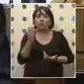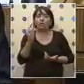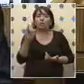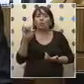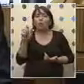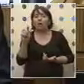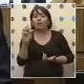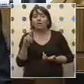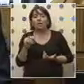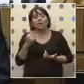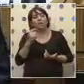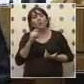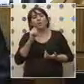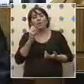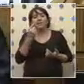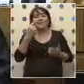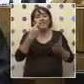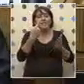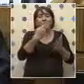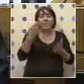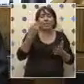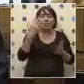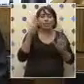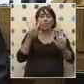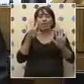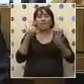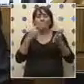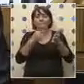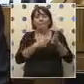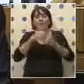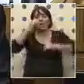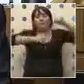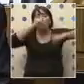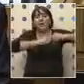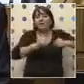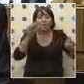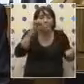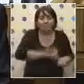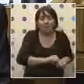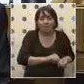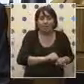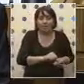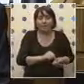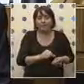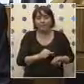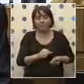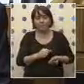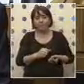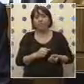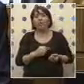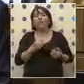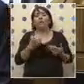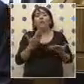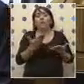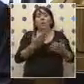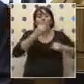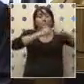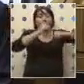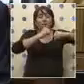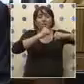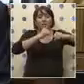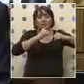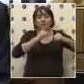110.000 empresas peor. Respecto a estas empresas que tienen más de 6,3 millones mensuales, tendrán